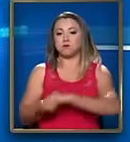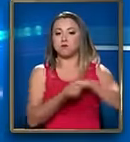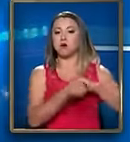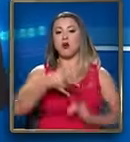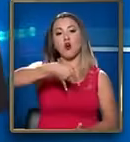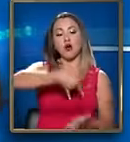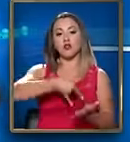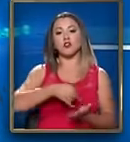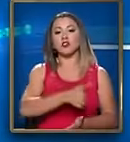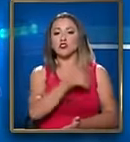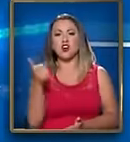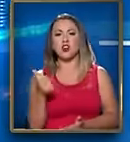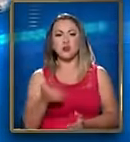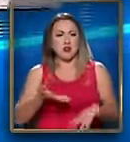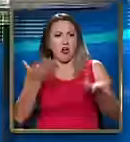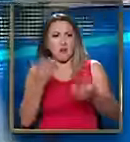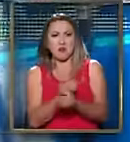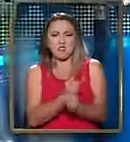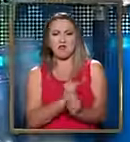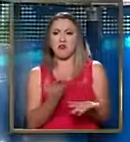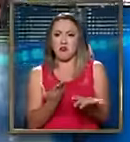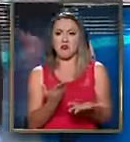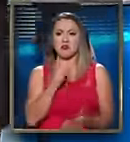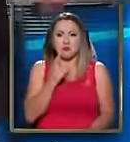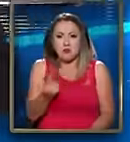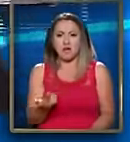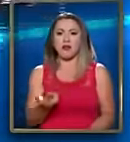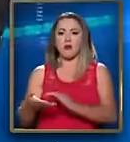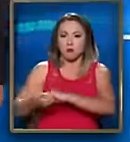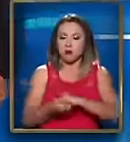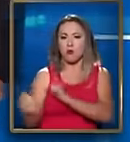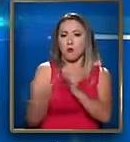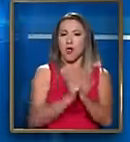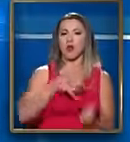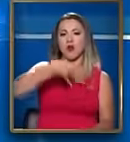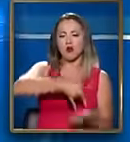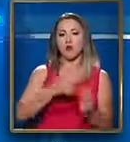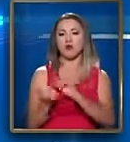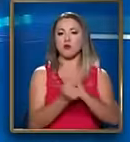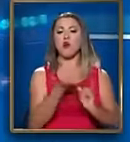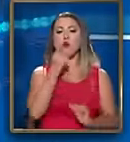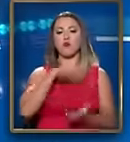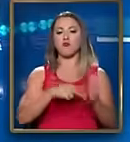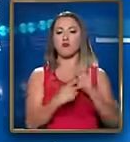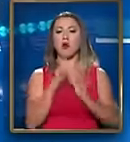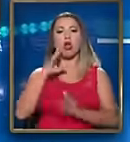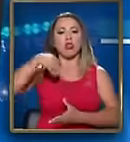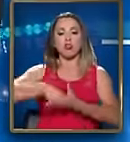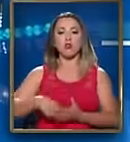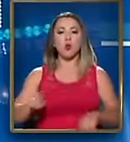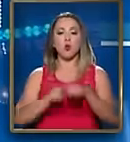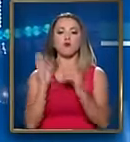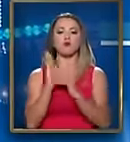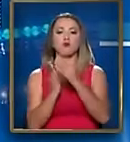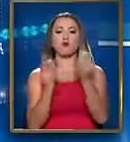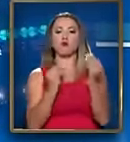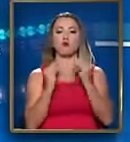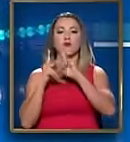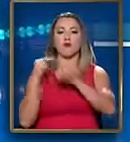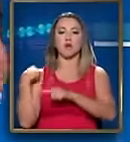Congreso, todos pusieron el grito del cielo, pero ¿cómo es posible que salga su hija al Congreso? Y yo le digo, ¿cuál es el problema, weón, si ese edificio está lleno de parientes,